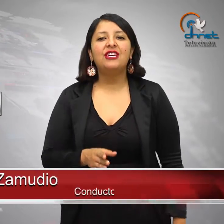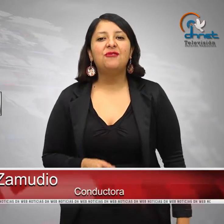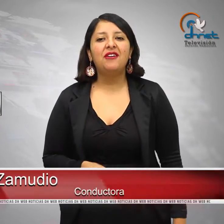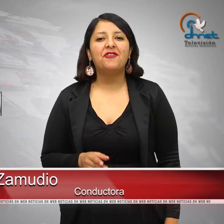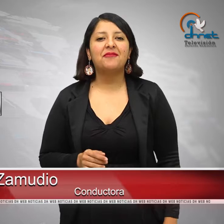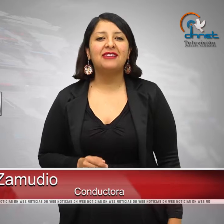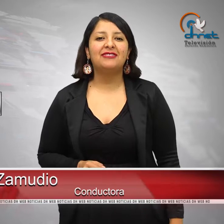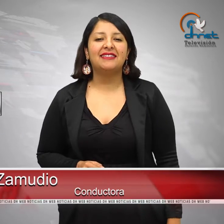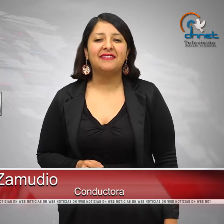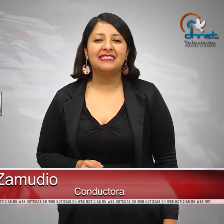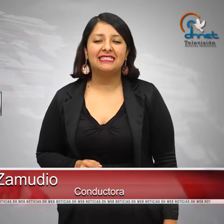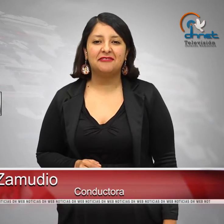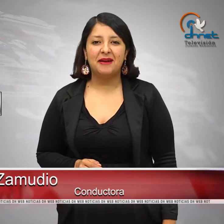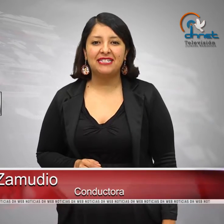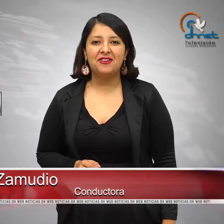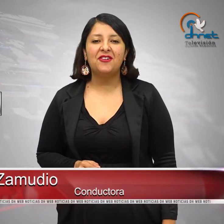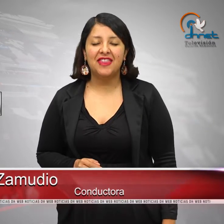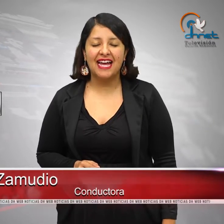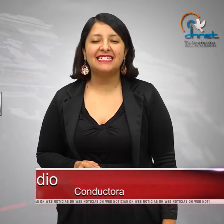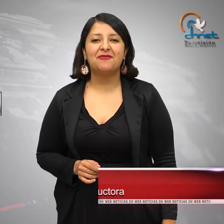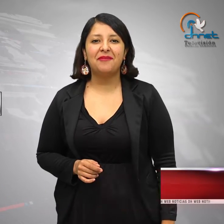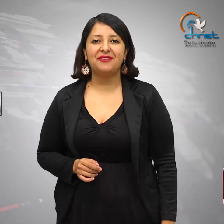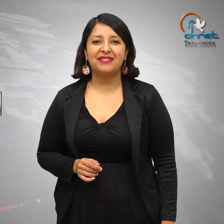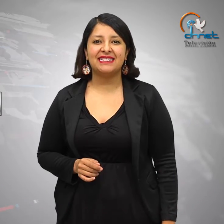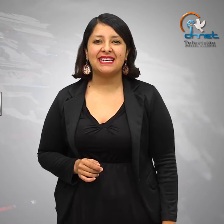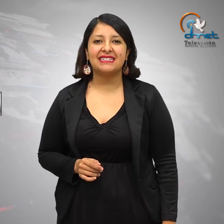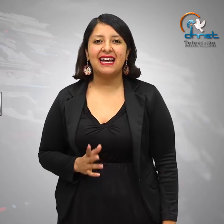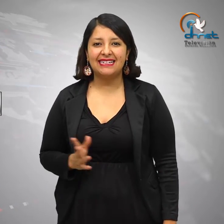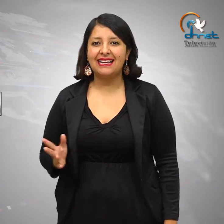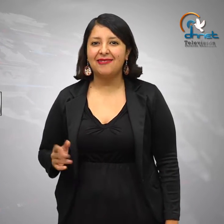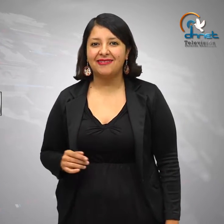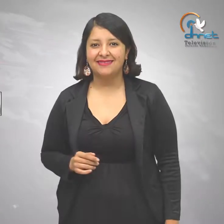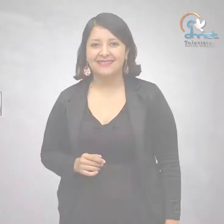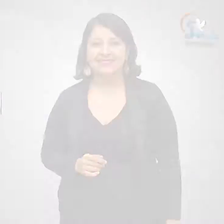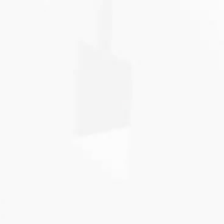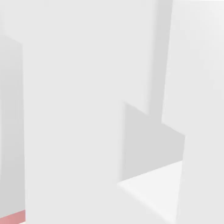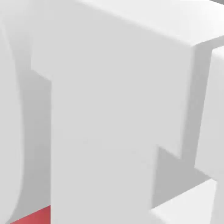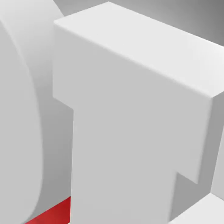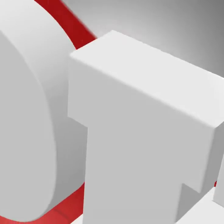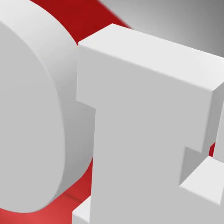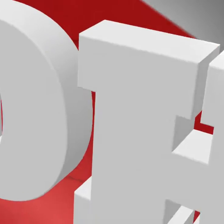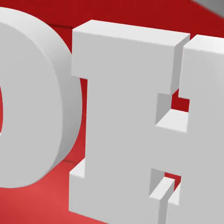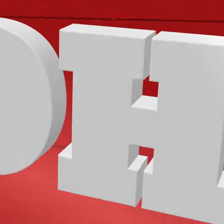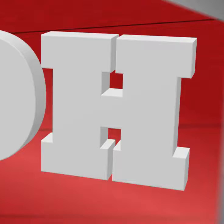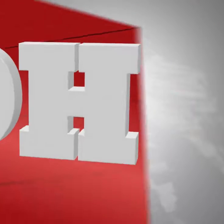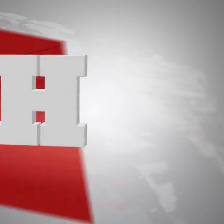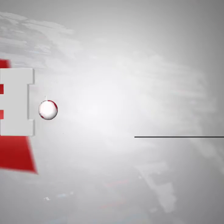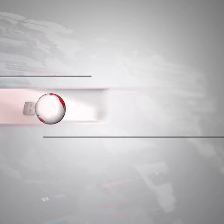Continúe informándose a través de este espacio de DH Web Noticias. Hasta luego.